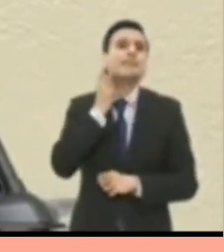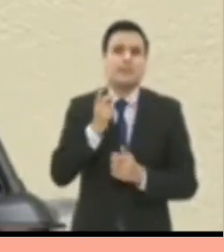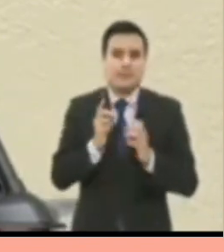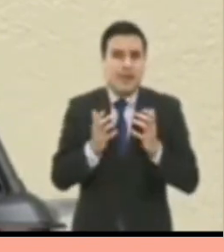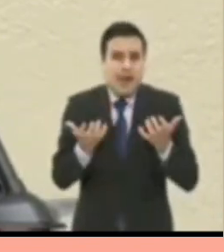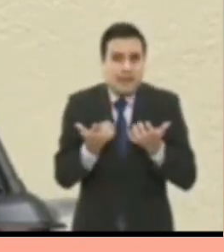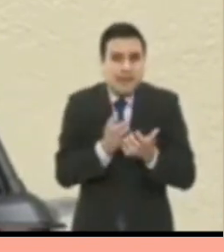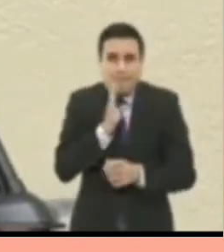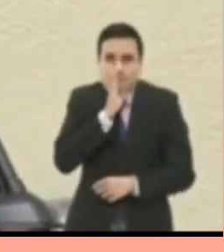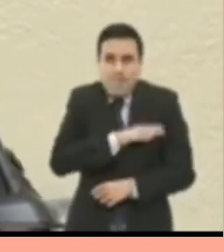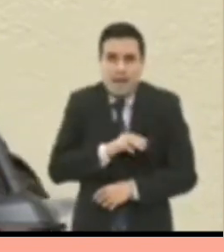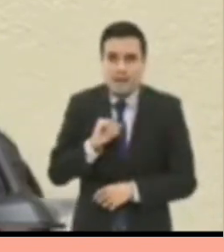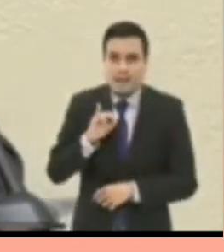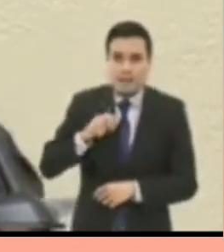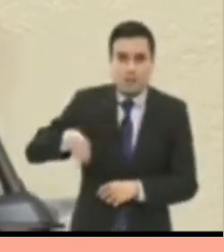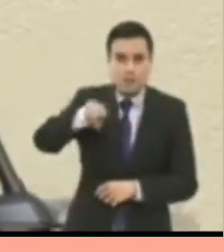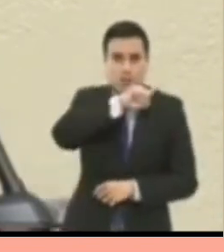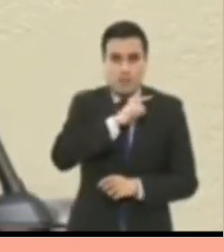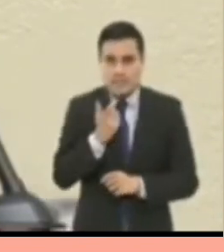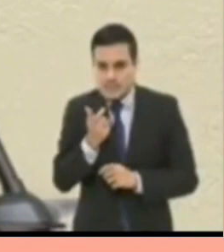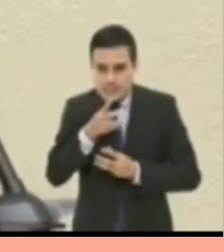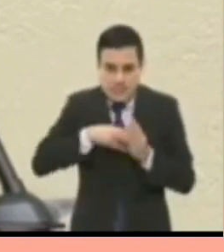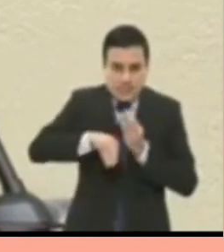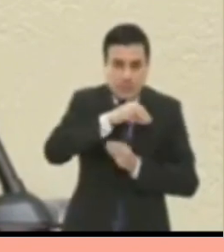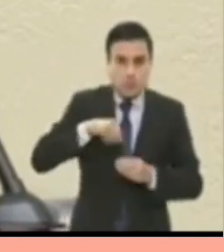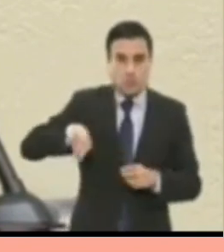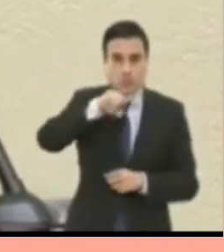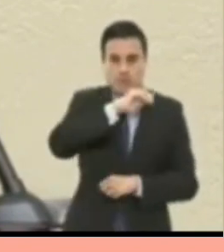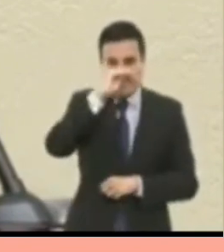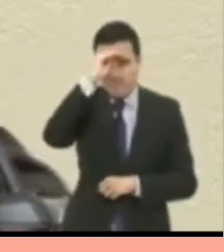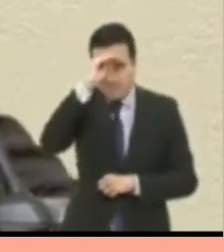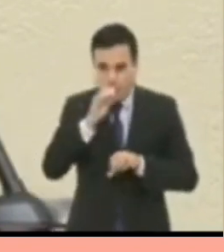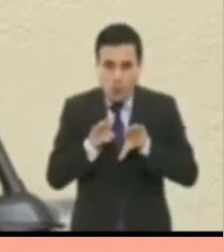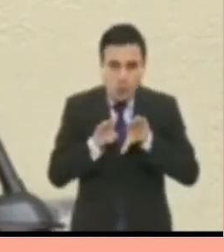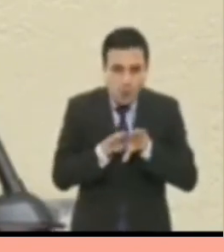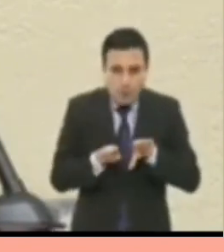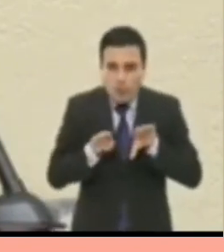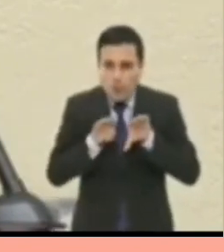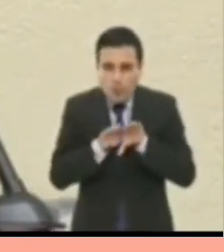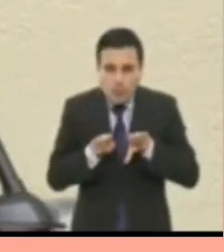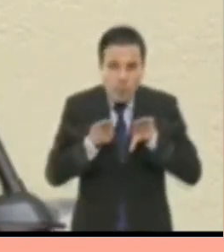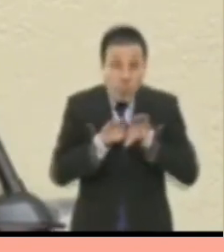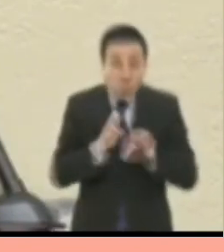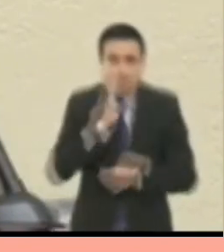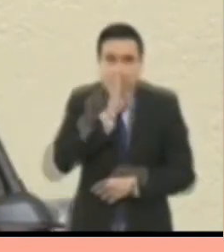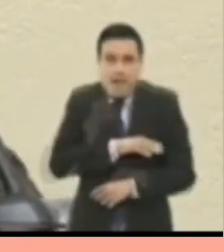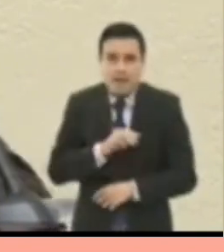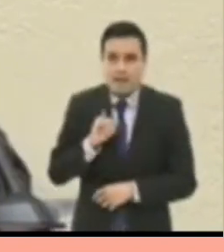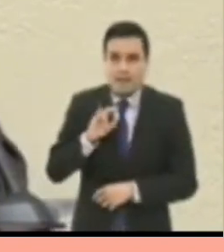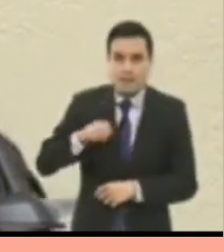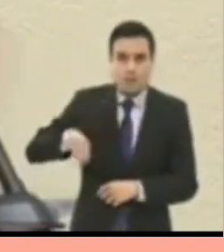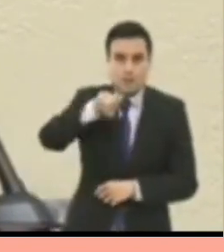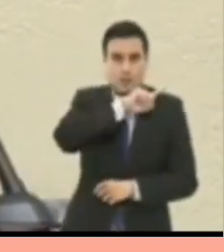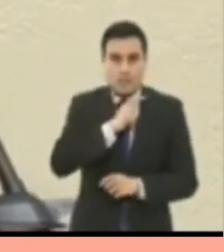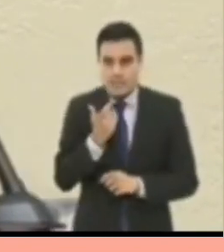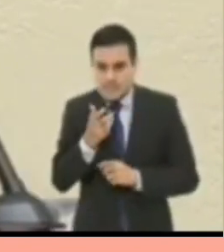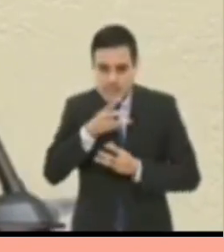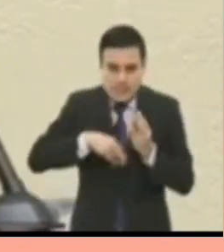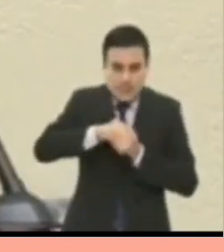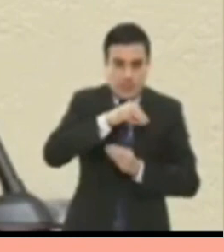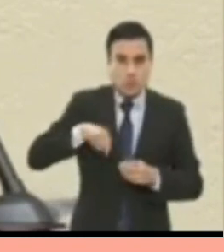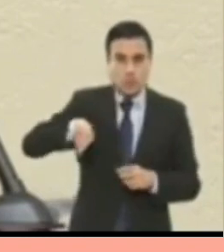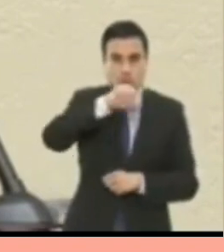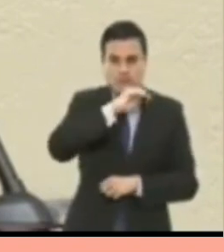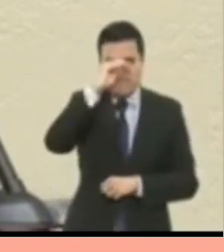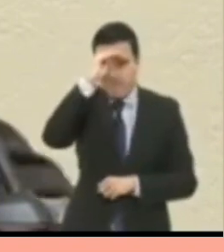gravísimo este instituto está analizando todas las alternativas todas las alternativas este instituto está analizando todas las